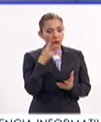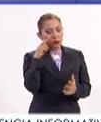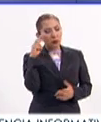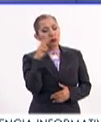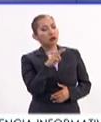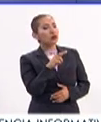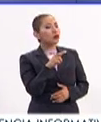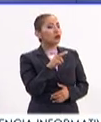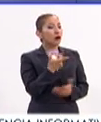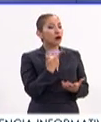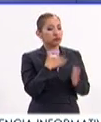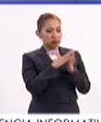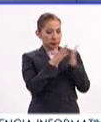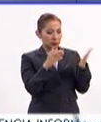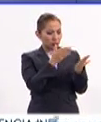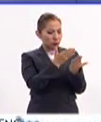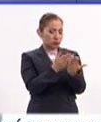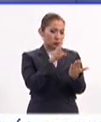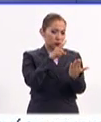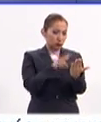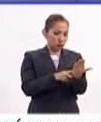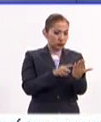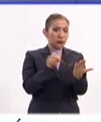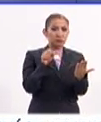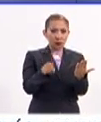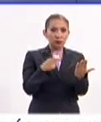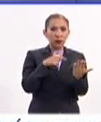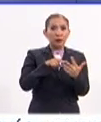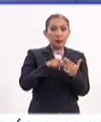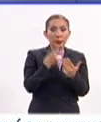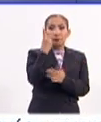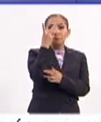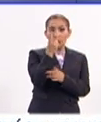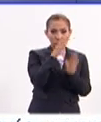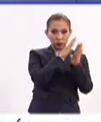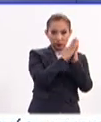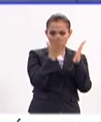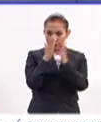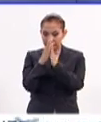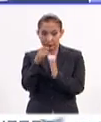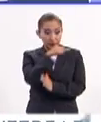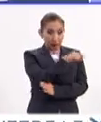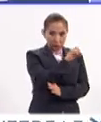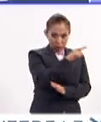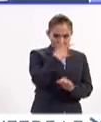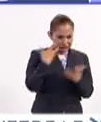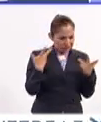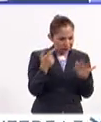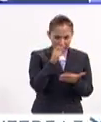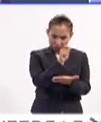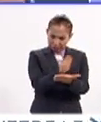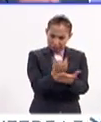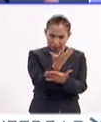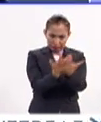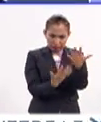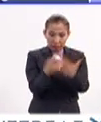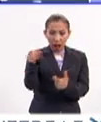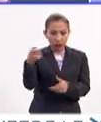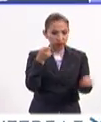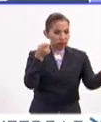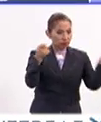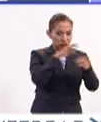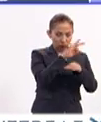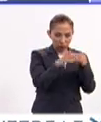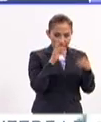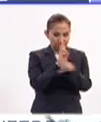ver la publicación de la aparición de 2 tomos que él personalmente escribió, porque él coordinaba toda